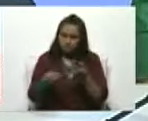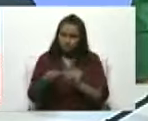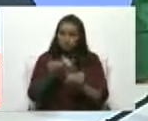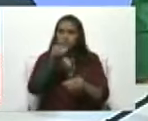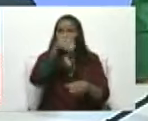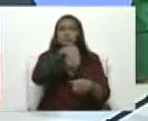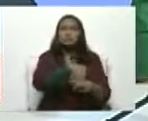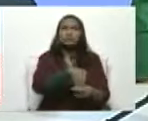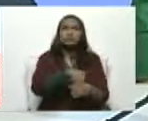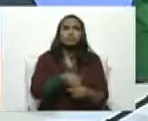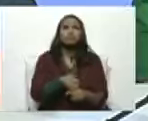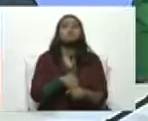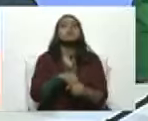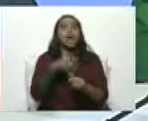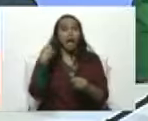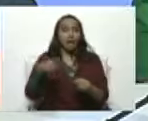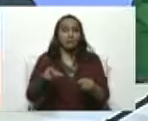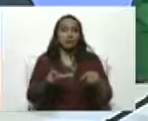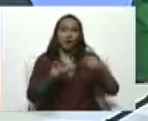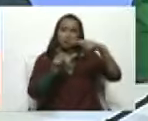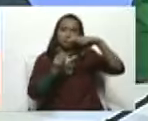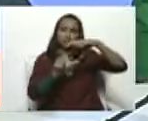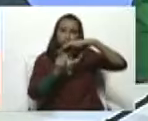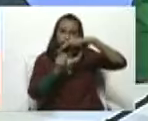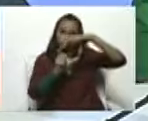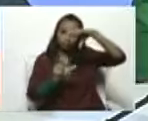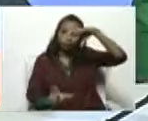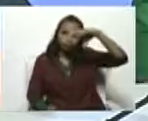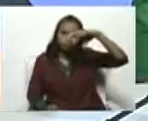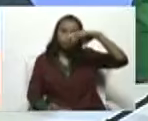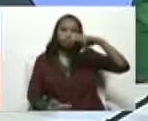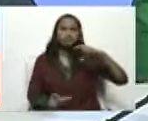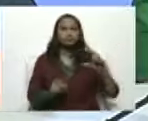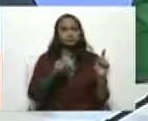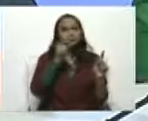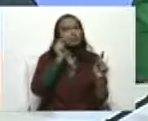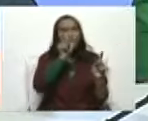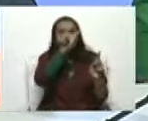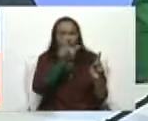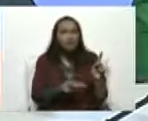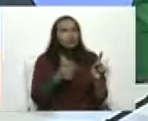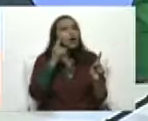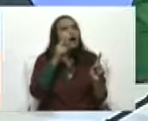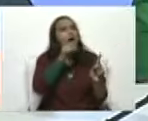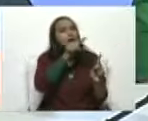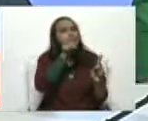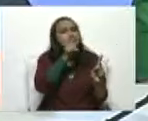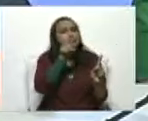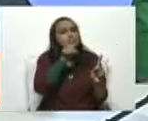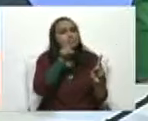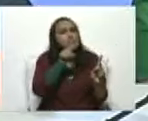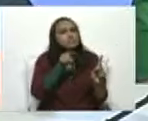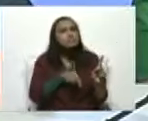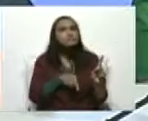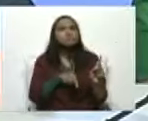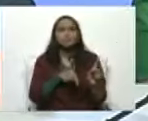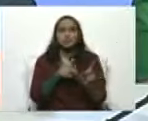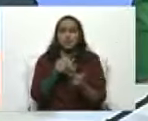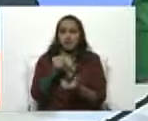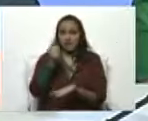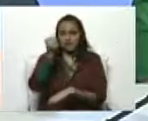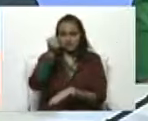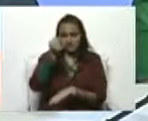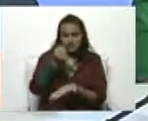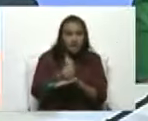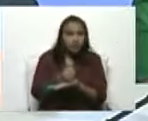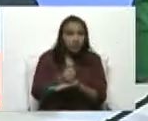le presentaban un tarjetón. Y usted, era uno de los métodos, y usted con un sellito iba ahí, marcaba